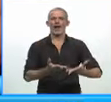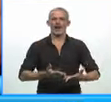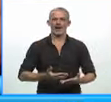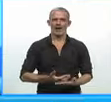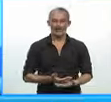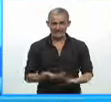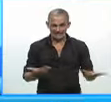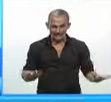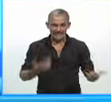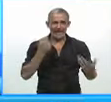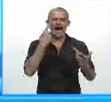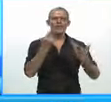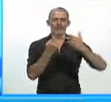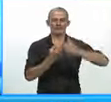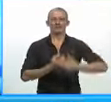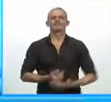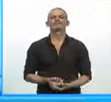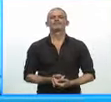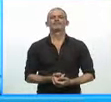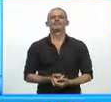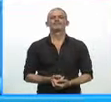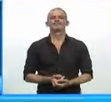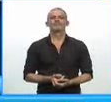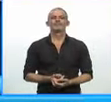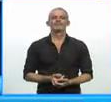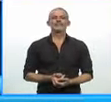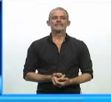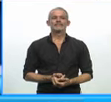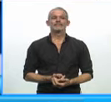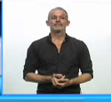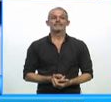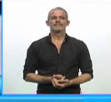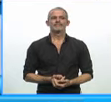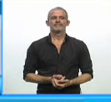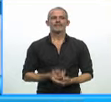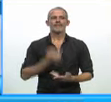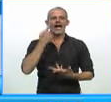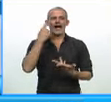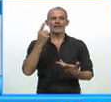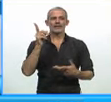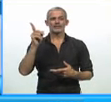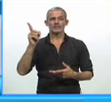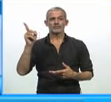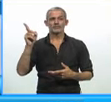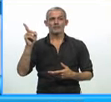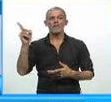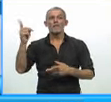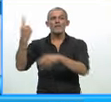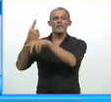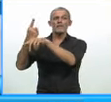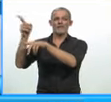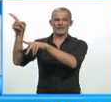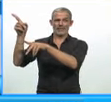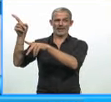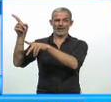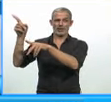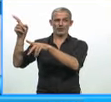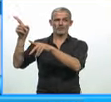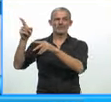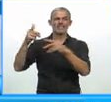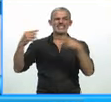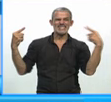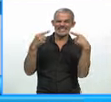bien? Dale. Vamos a compartir algunas situaciones. ¿Quién empieza? A ver. A ver si alguna les pasó. Peores situaciones que pueden generar